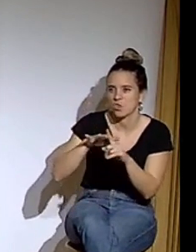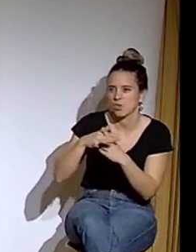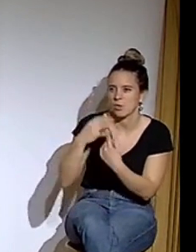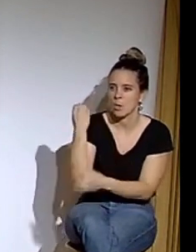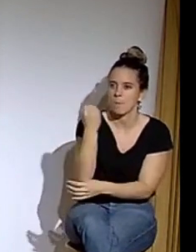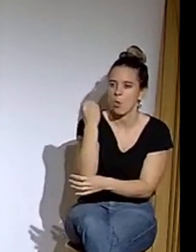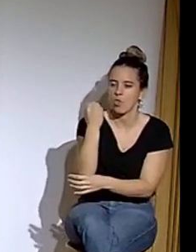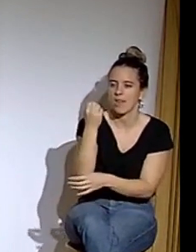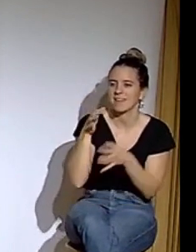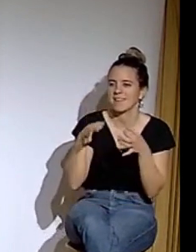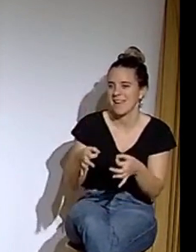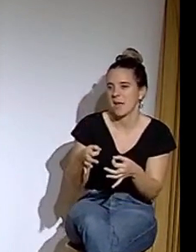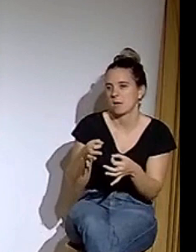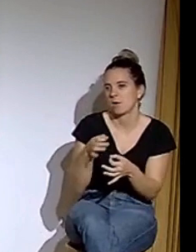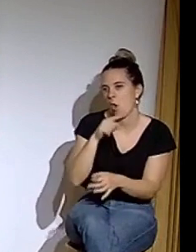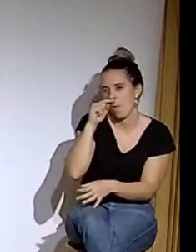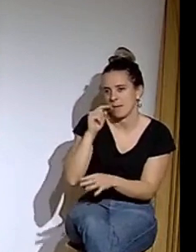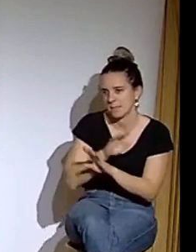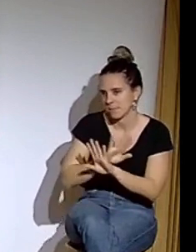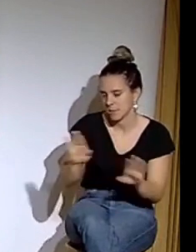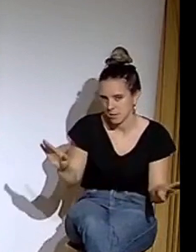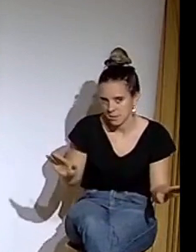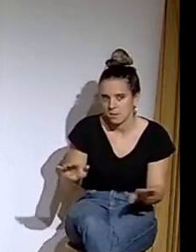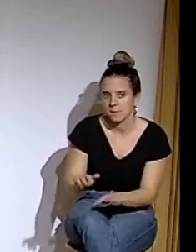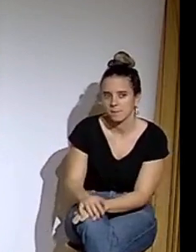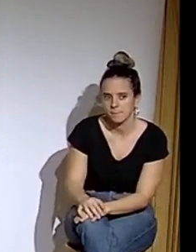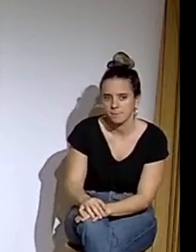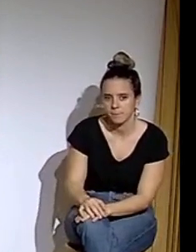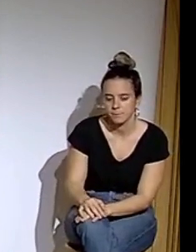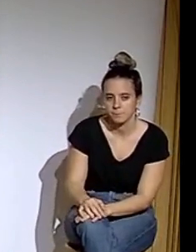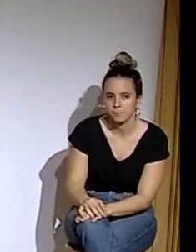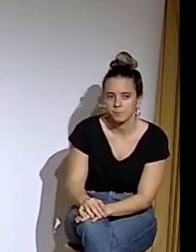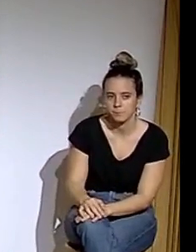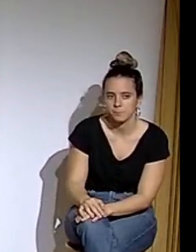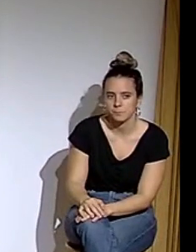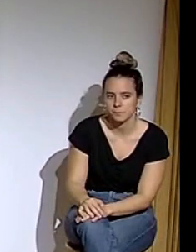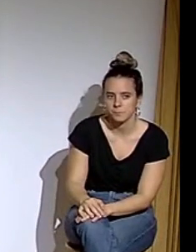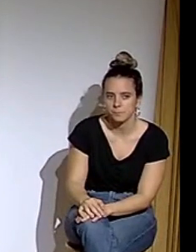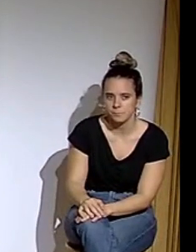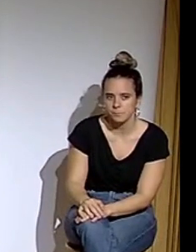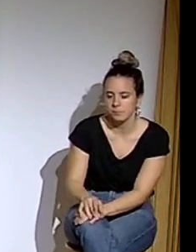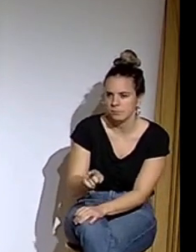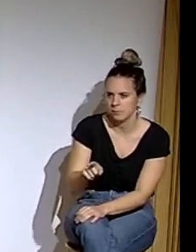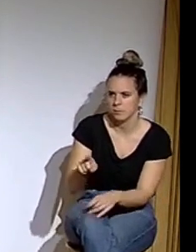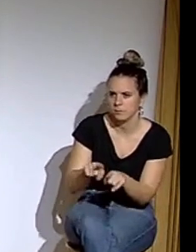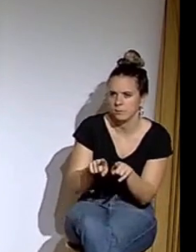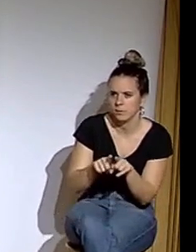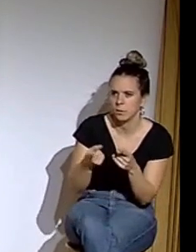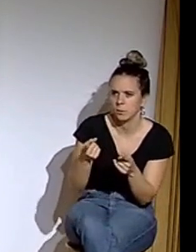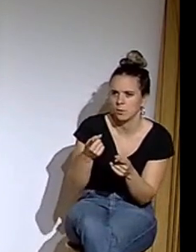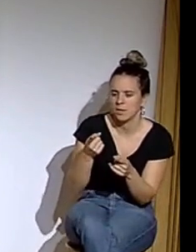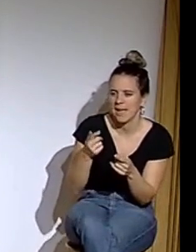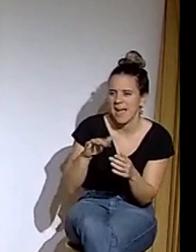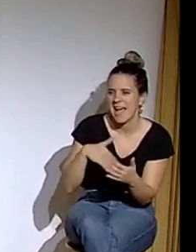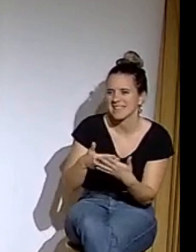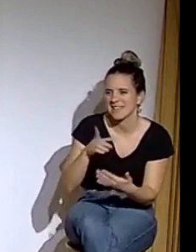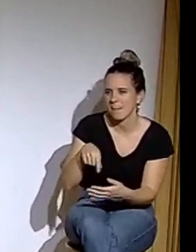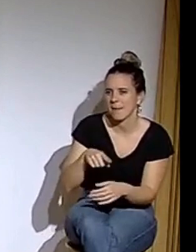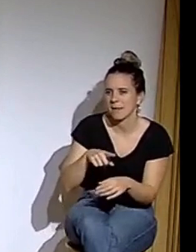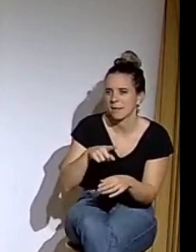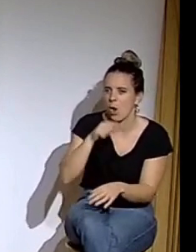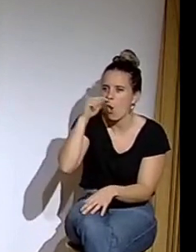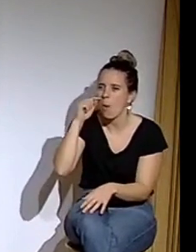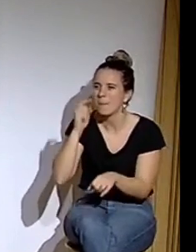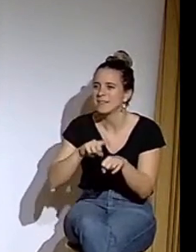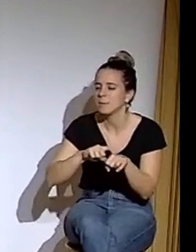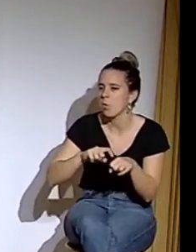de poder llegan solo los hombres y con una tendencia muy marcada Qué tipo de hombres incluso pueden llegar